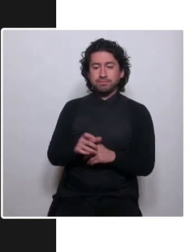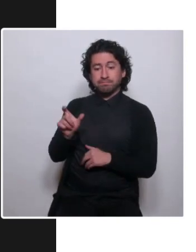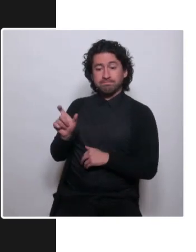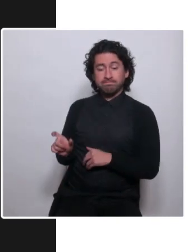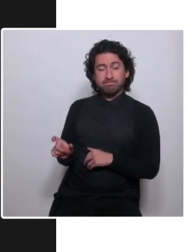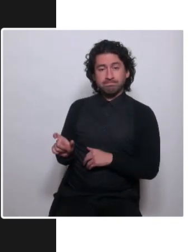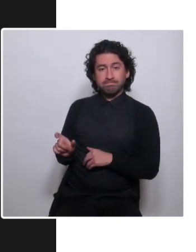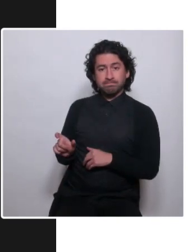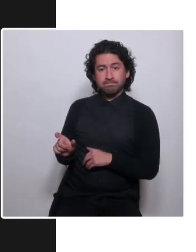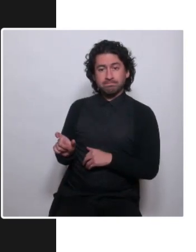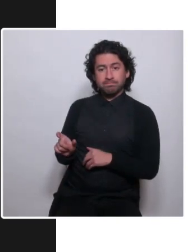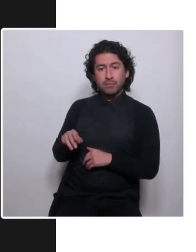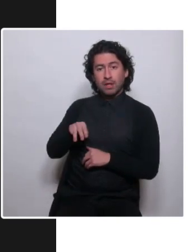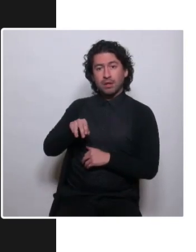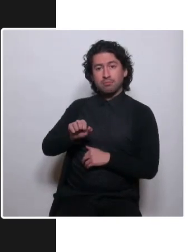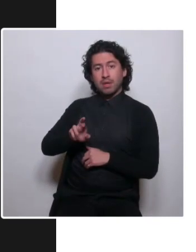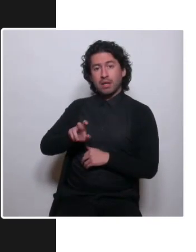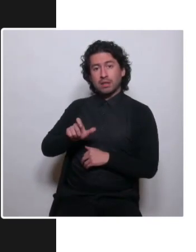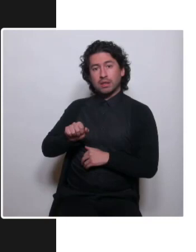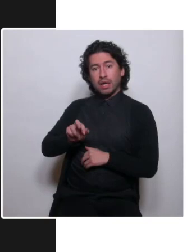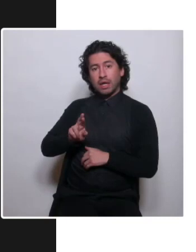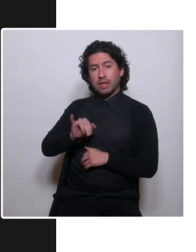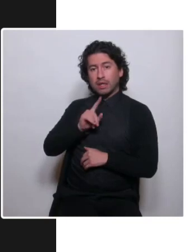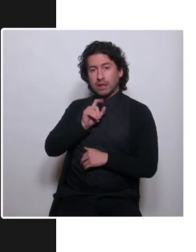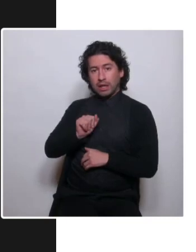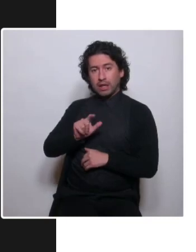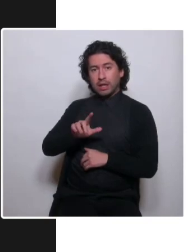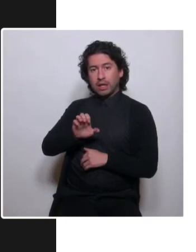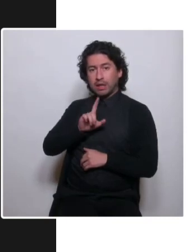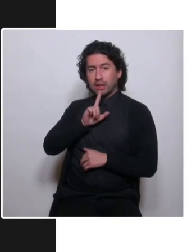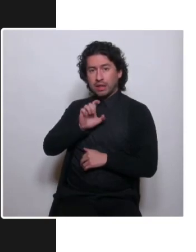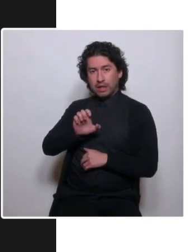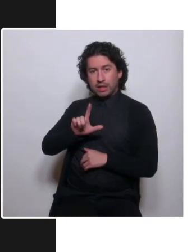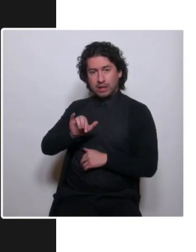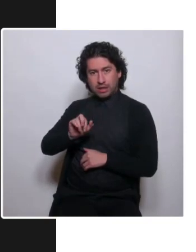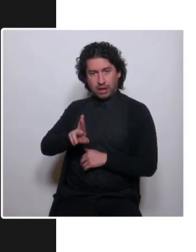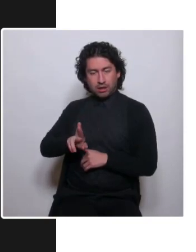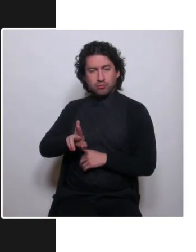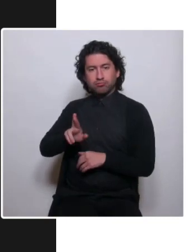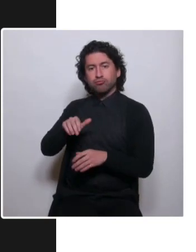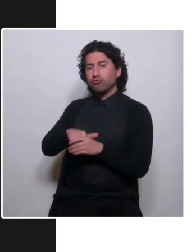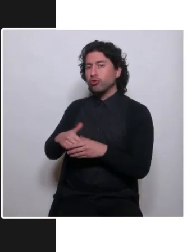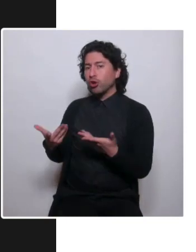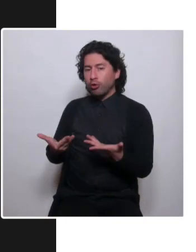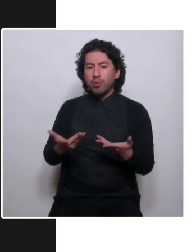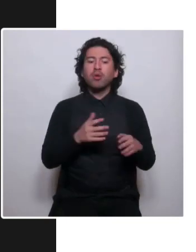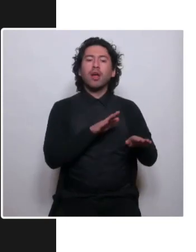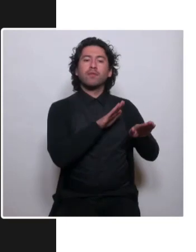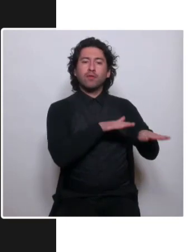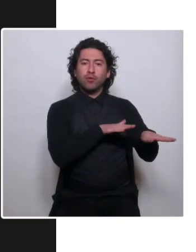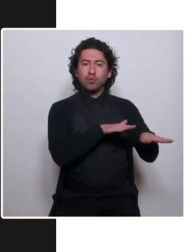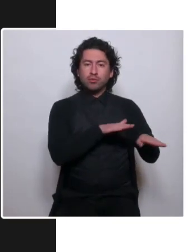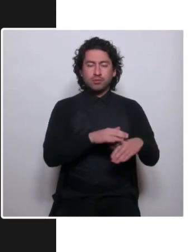Convencional Margarita Letelier, ¿cómo vota? A favor, señor secretario.